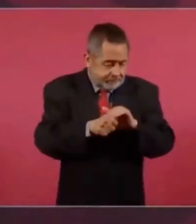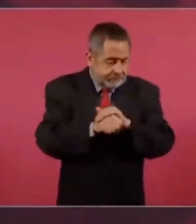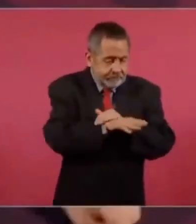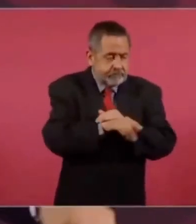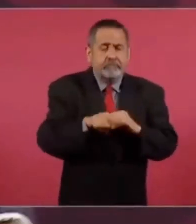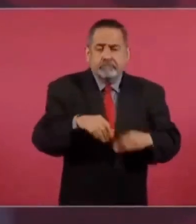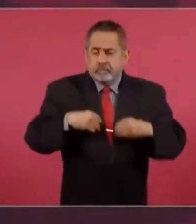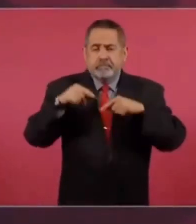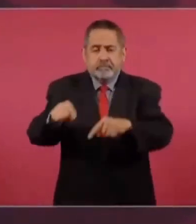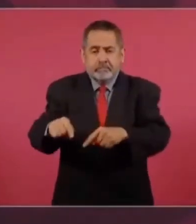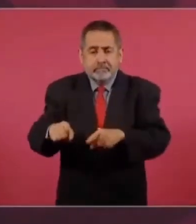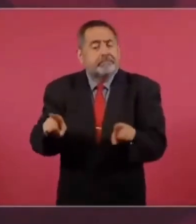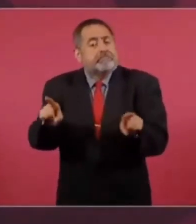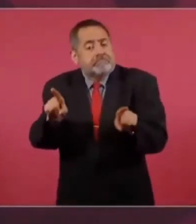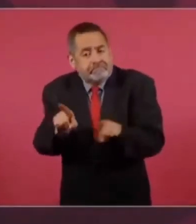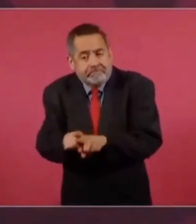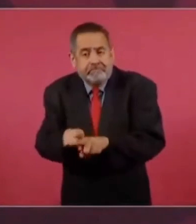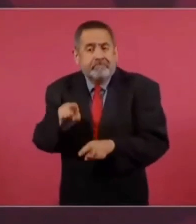ahí son